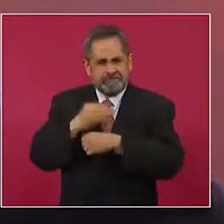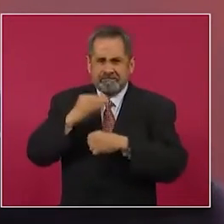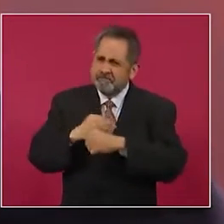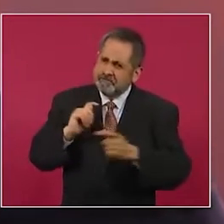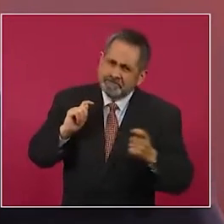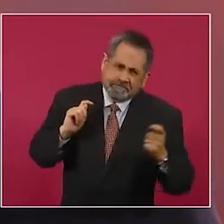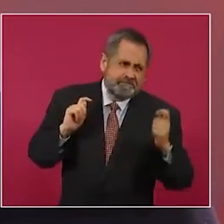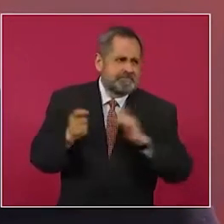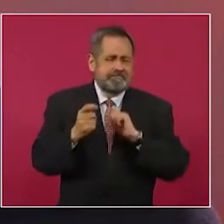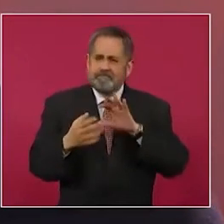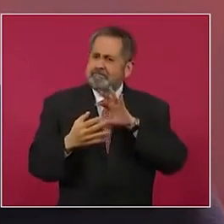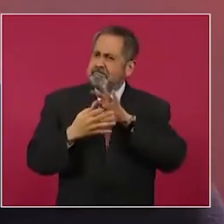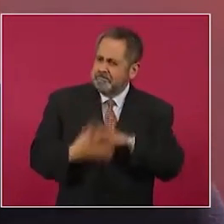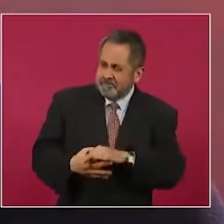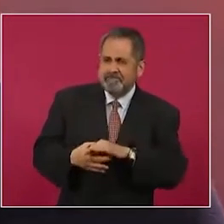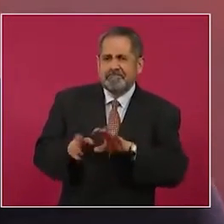viviendo